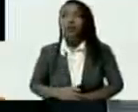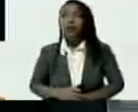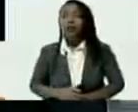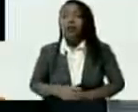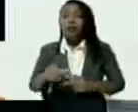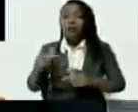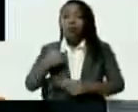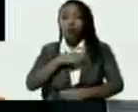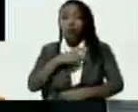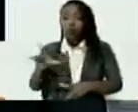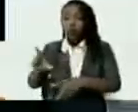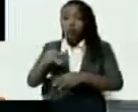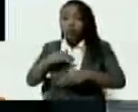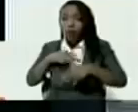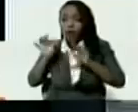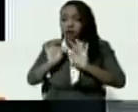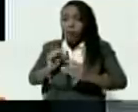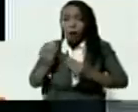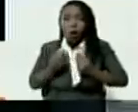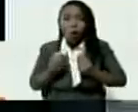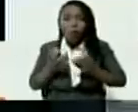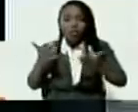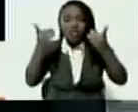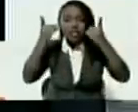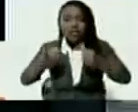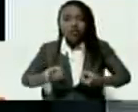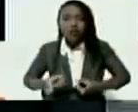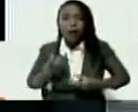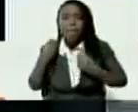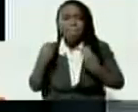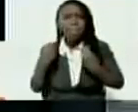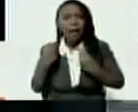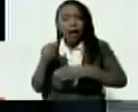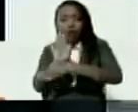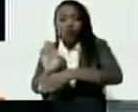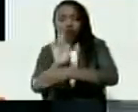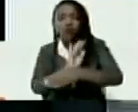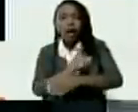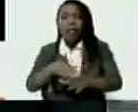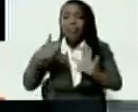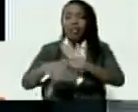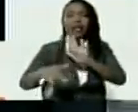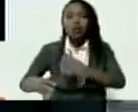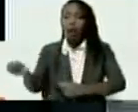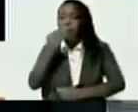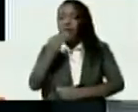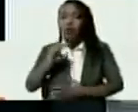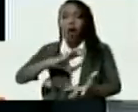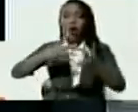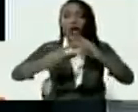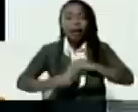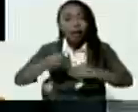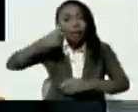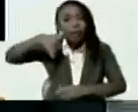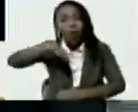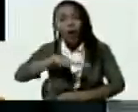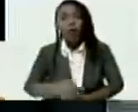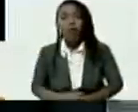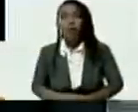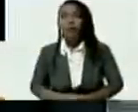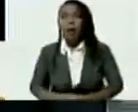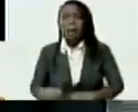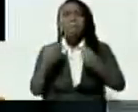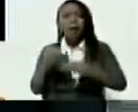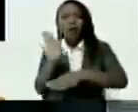tomando medidas y decisiones para proteger el derecho a la alimentación, el derecho a los CLAP del pueblo,